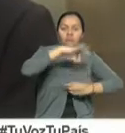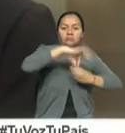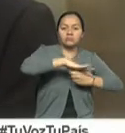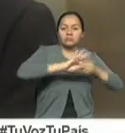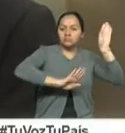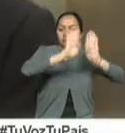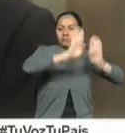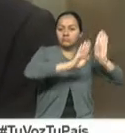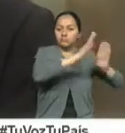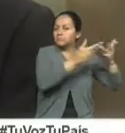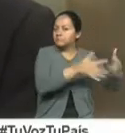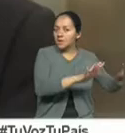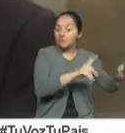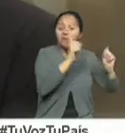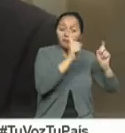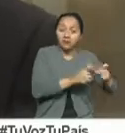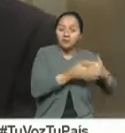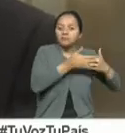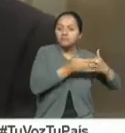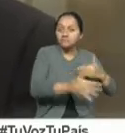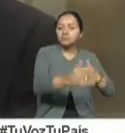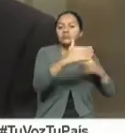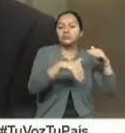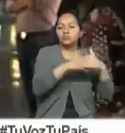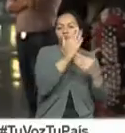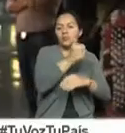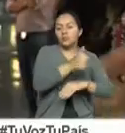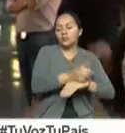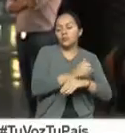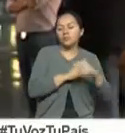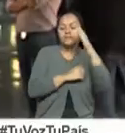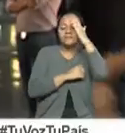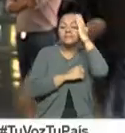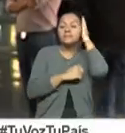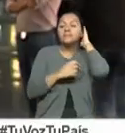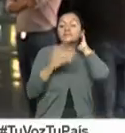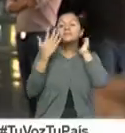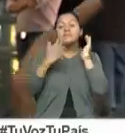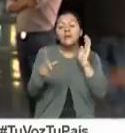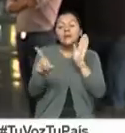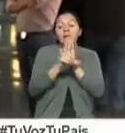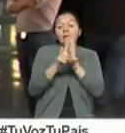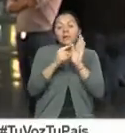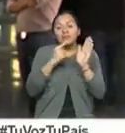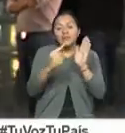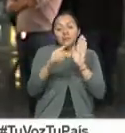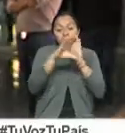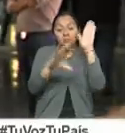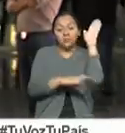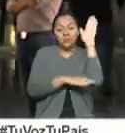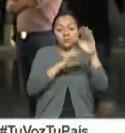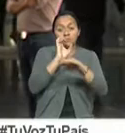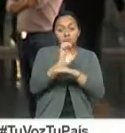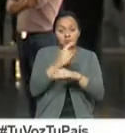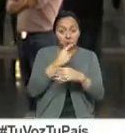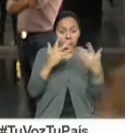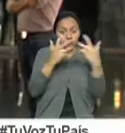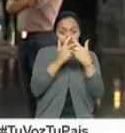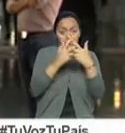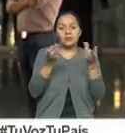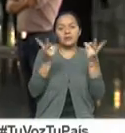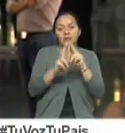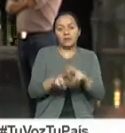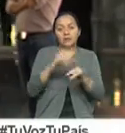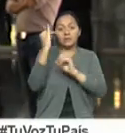tener peso en la designación de las autoridades. De acuerdo a lo que dice la ley, la Constitución ecuatoriana y también a la